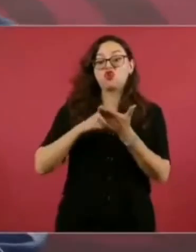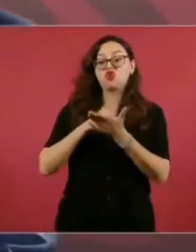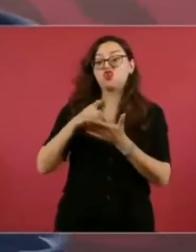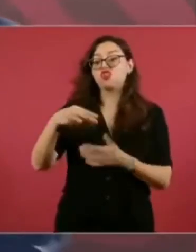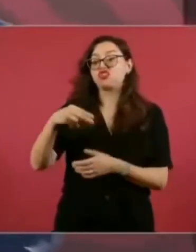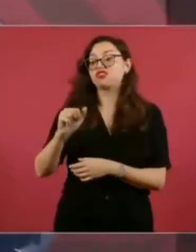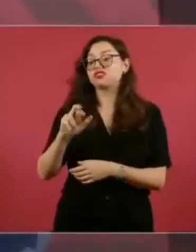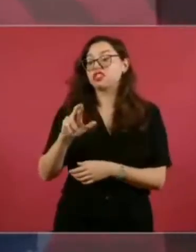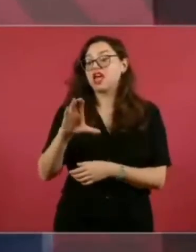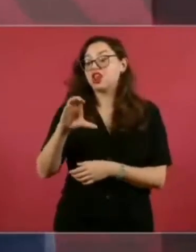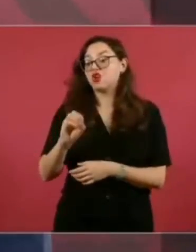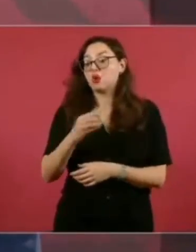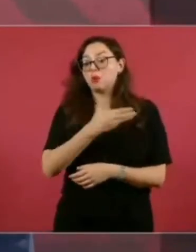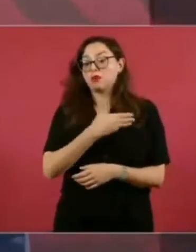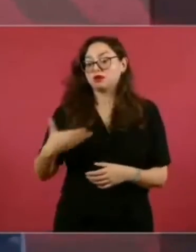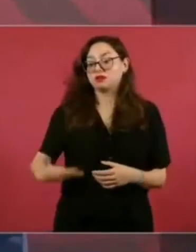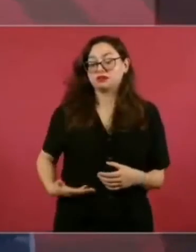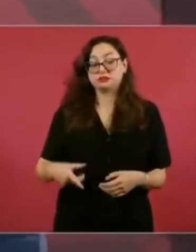millones de pesos,